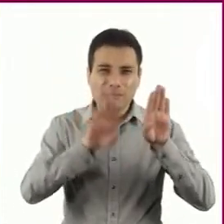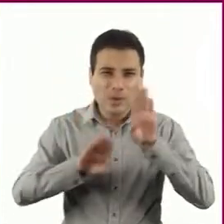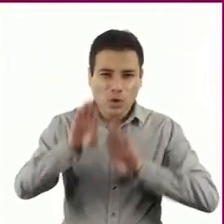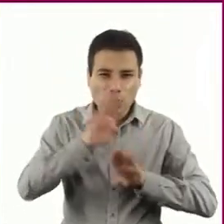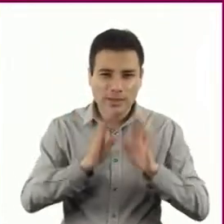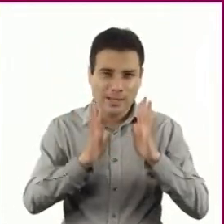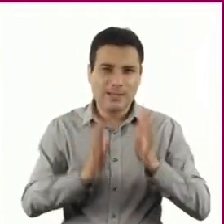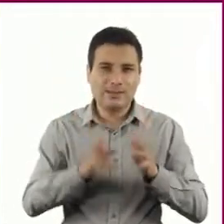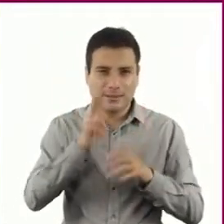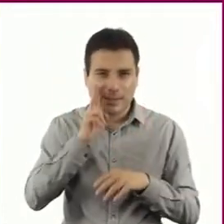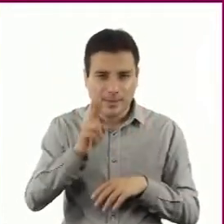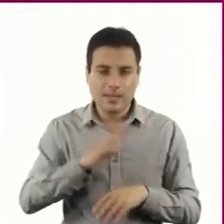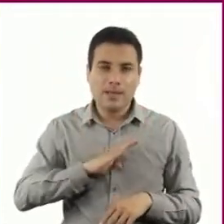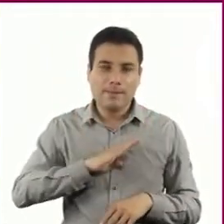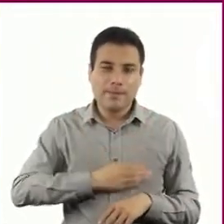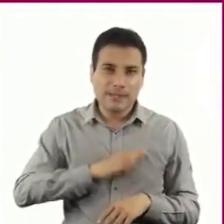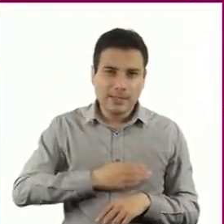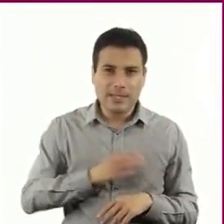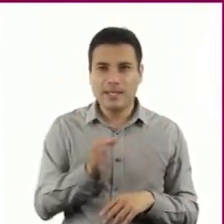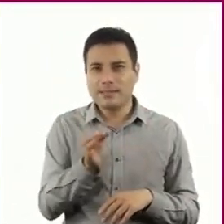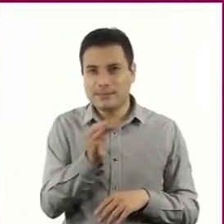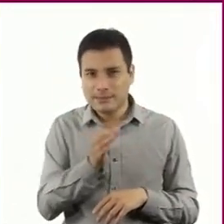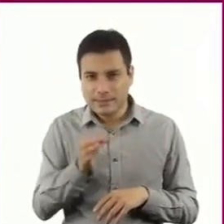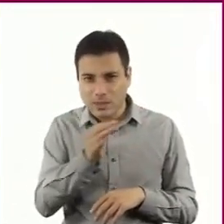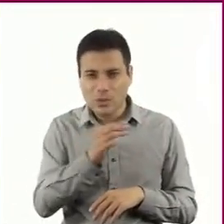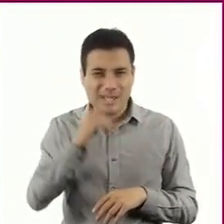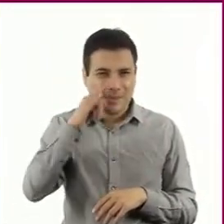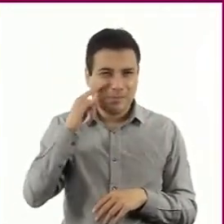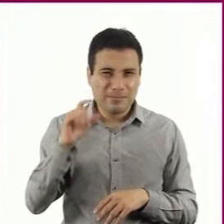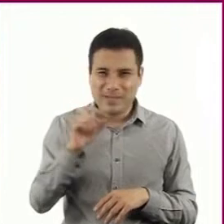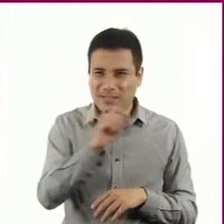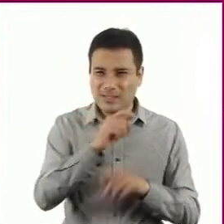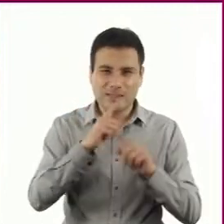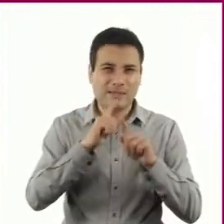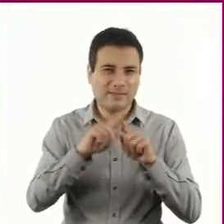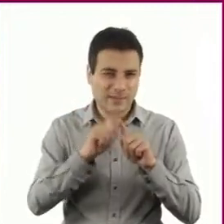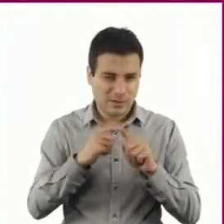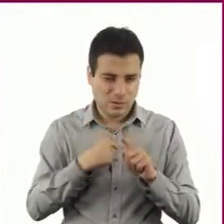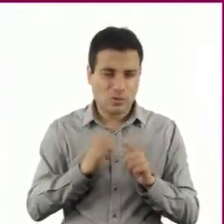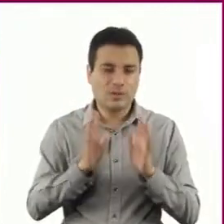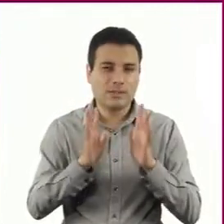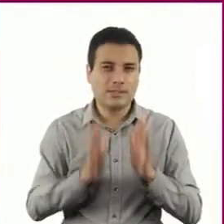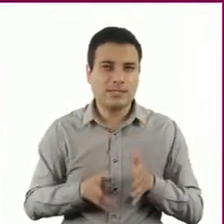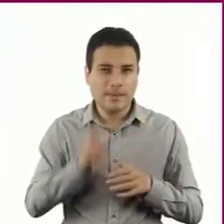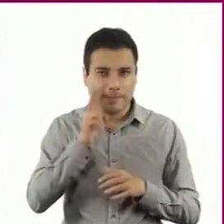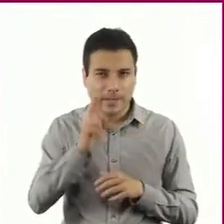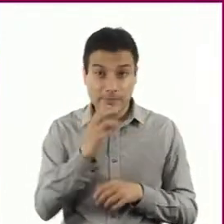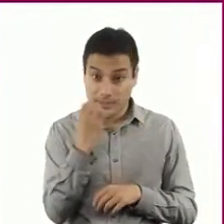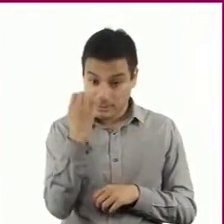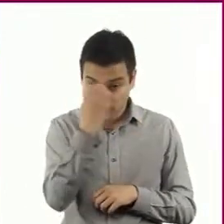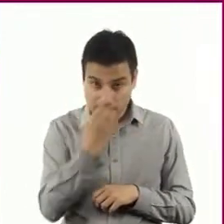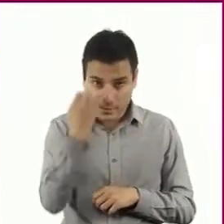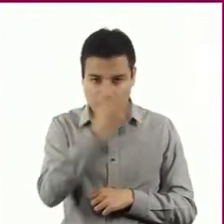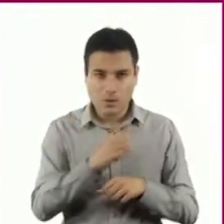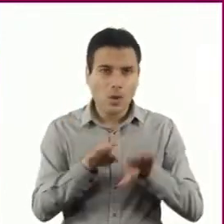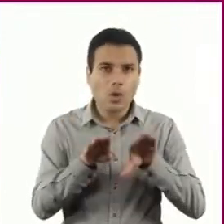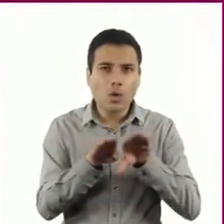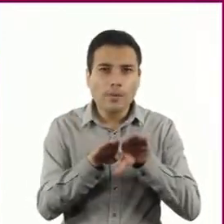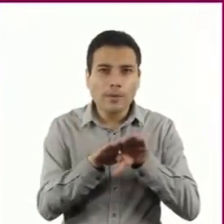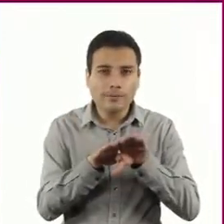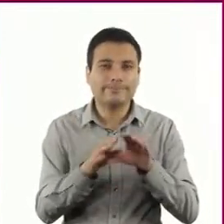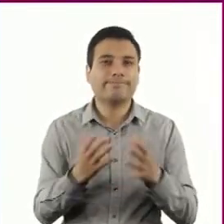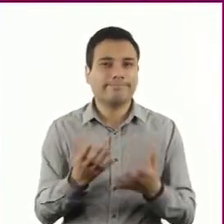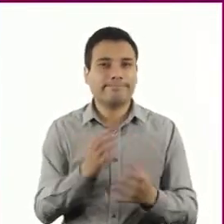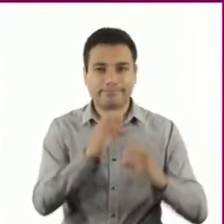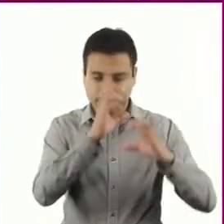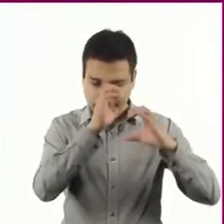como bacterias, células, microbios, entre otros, y poder examinarlos no hubiera sido posible sin la ayuda del